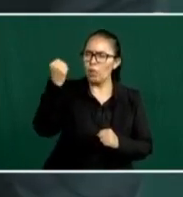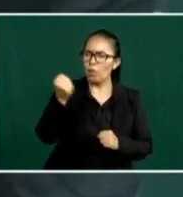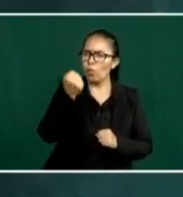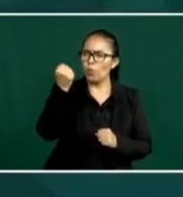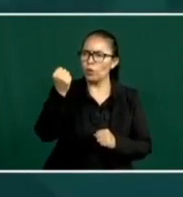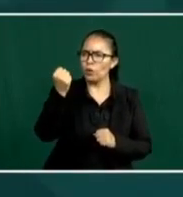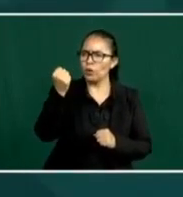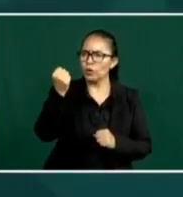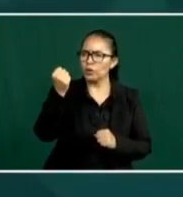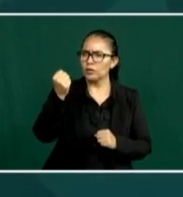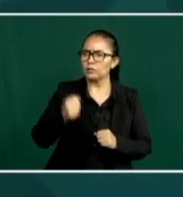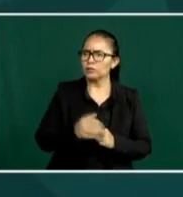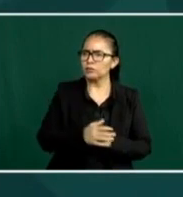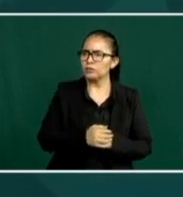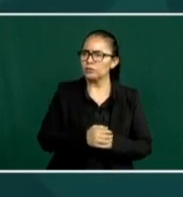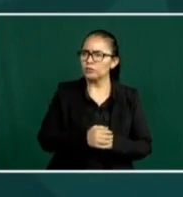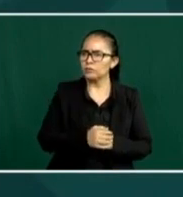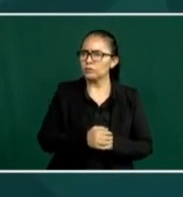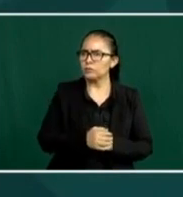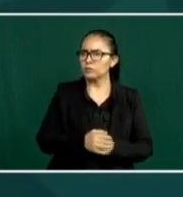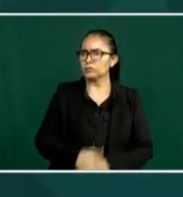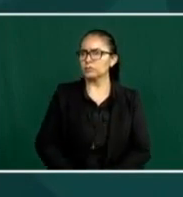ya hemos tenido suerte.